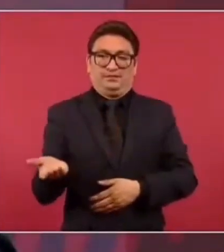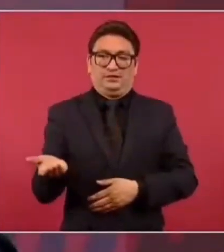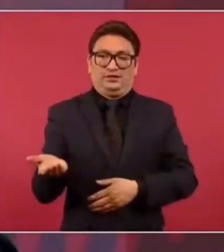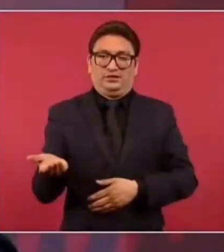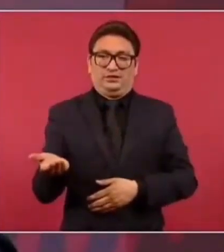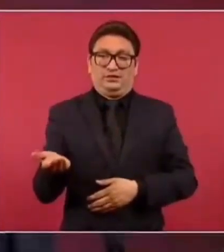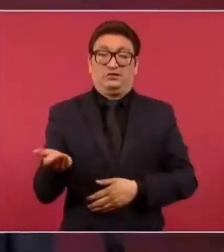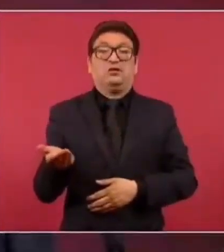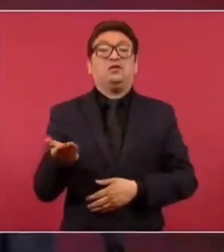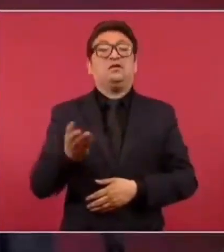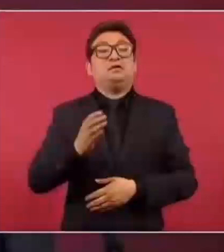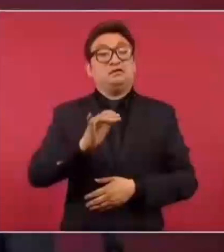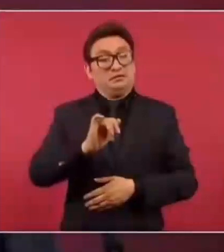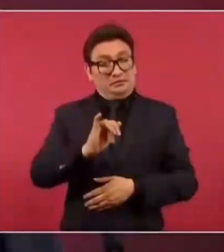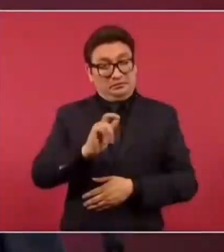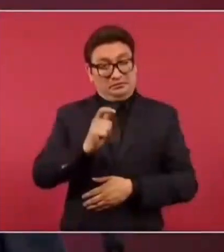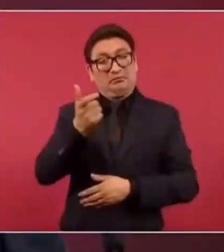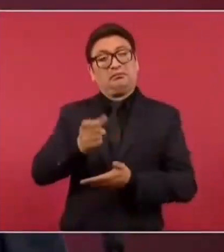Les dieron dinero.